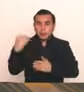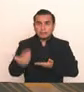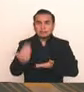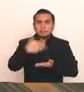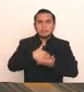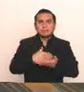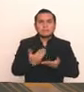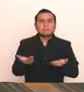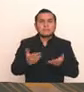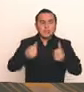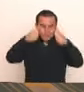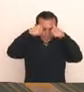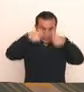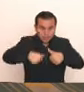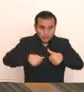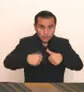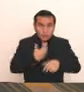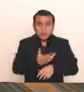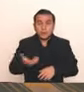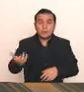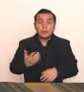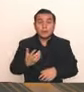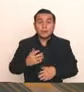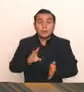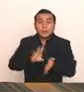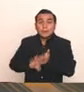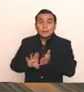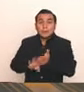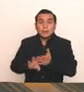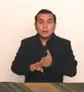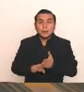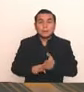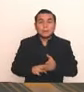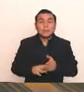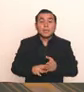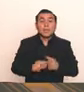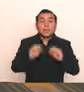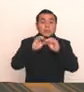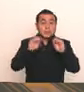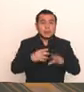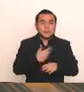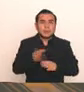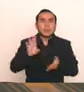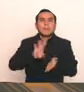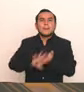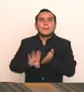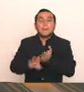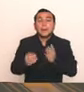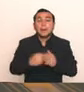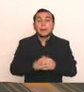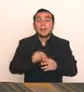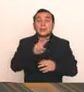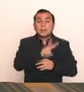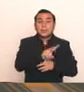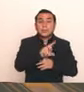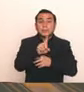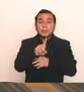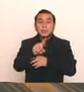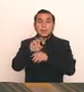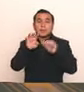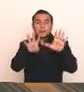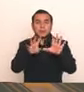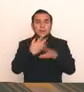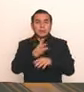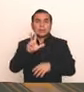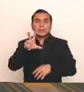bajo valor se aprobó la ley de compras en línea se amplió el pago para el pago de impuesto sobre la renta al 2010 y nada hasta por 30 días